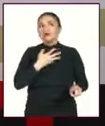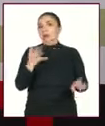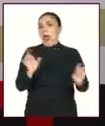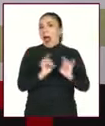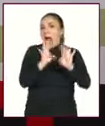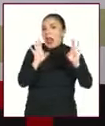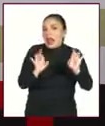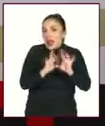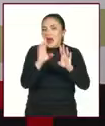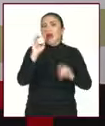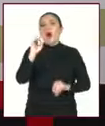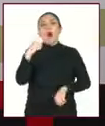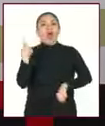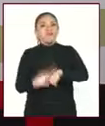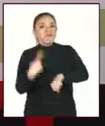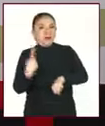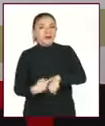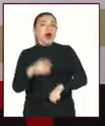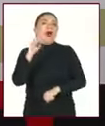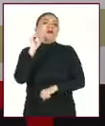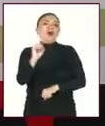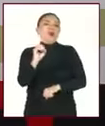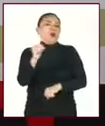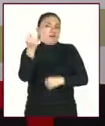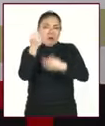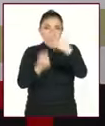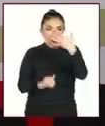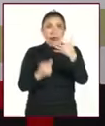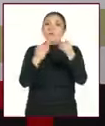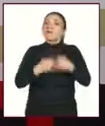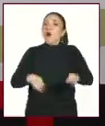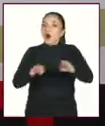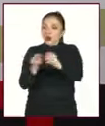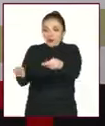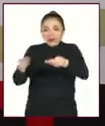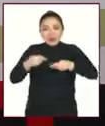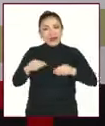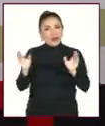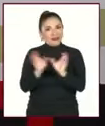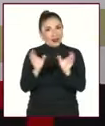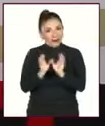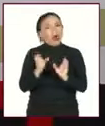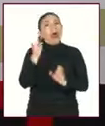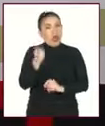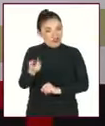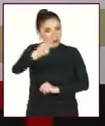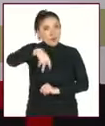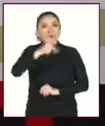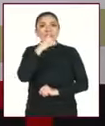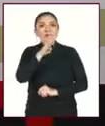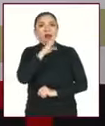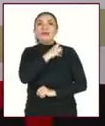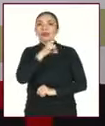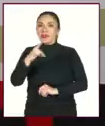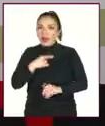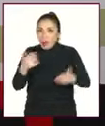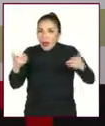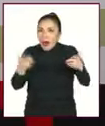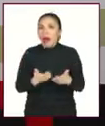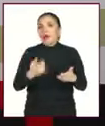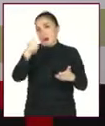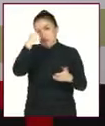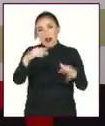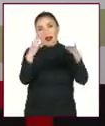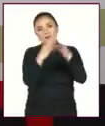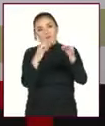si presentan alguna enfermedad. Eso es importante y yo creo que los padres de familia ahí es donde deben de entrar para